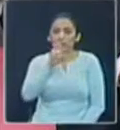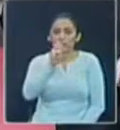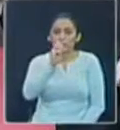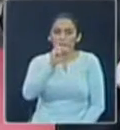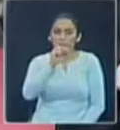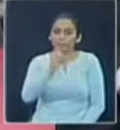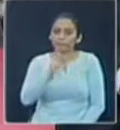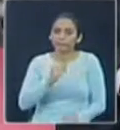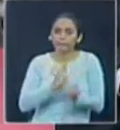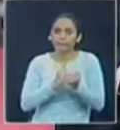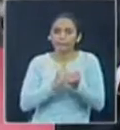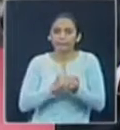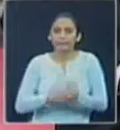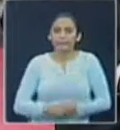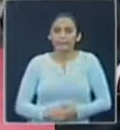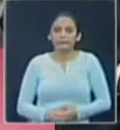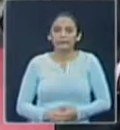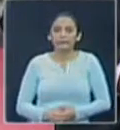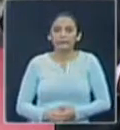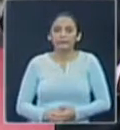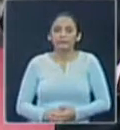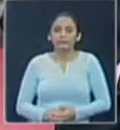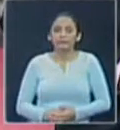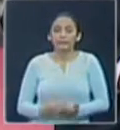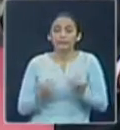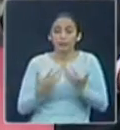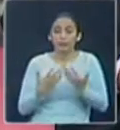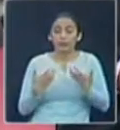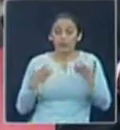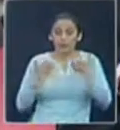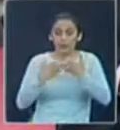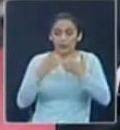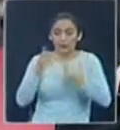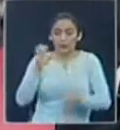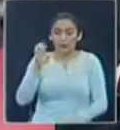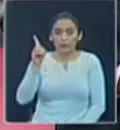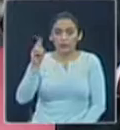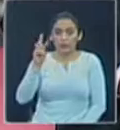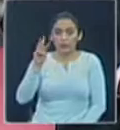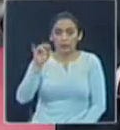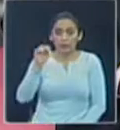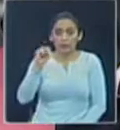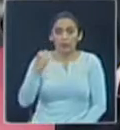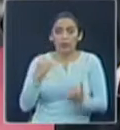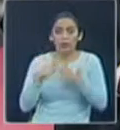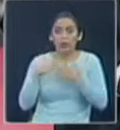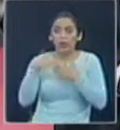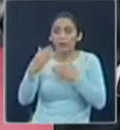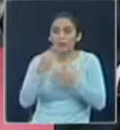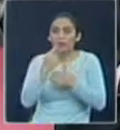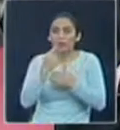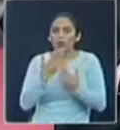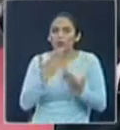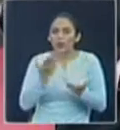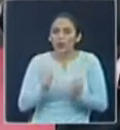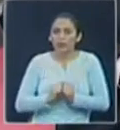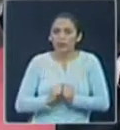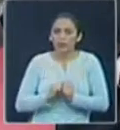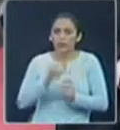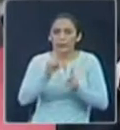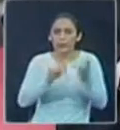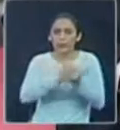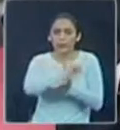De tema y les contamos que Edwin Loyola, presidente encargado de la Federación Deportiva de la SUAI, salió al frente a las críticas de los seleccionados azuayos